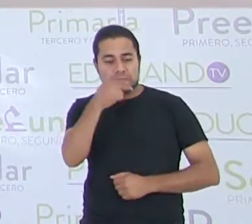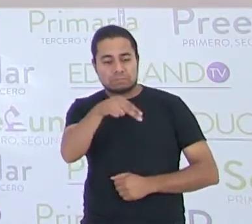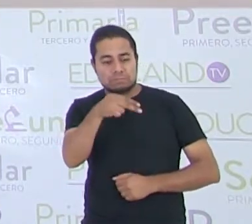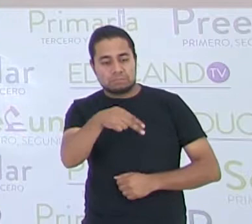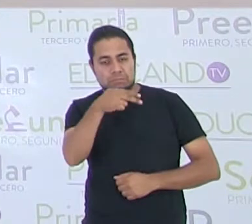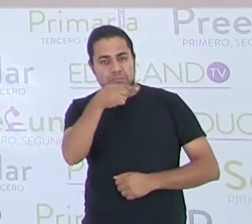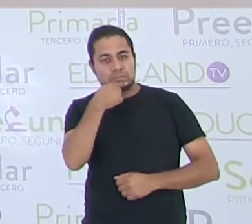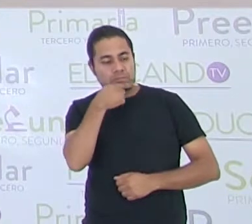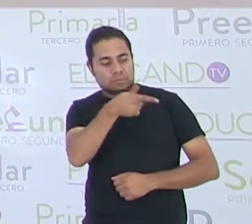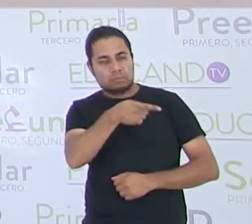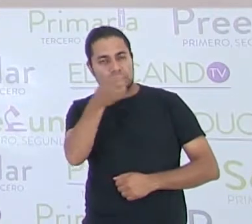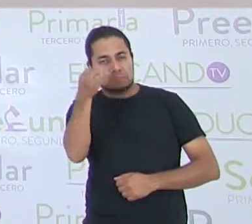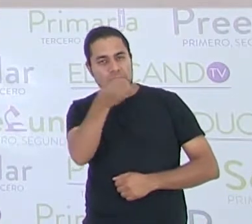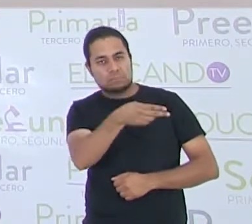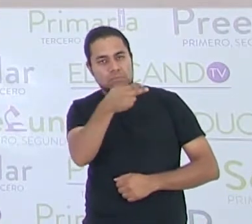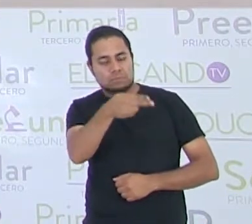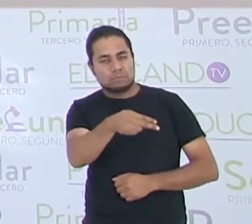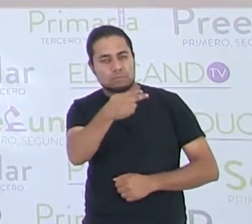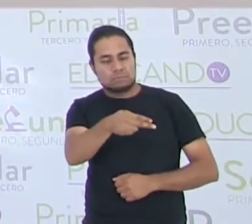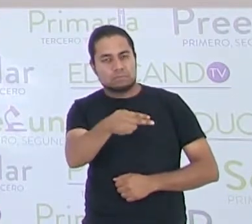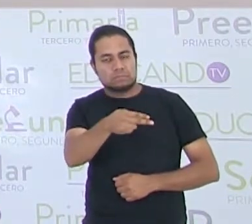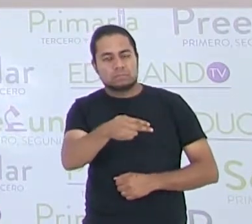llamado